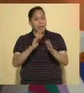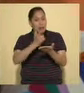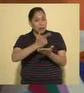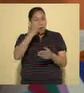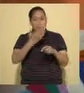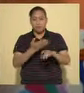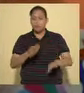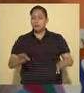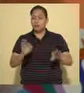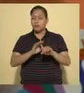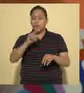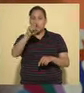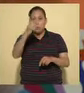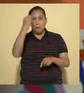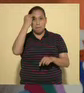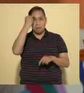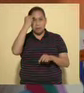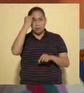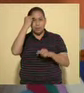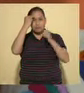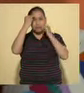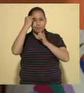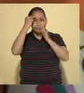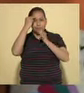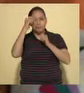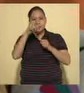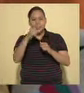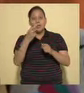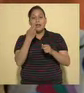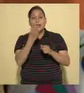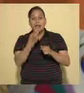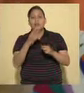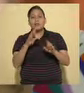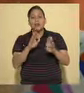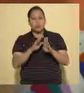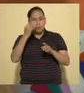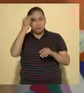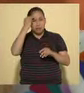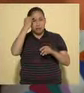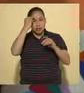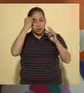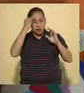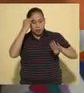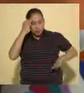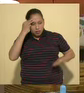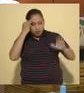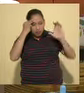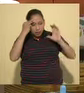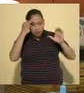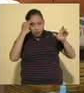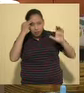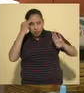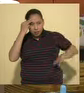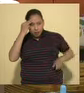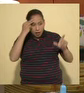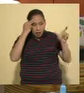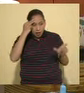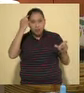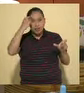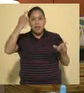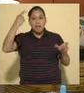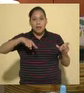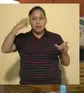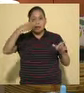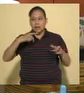importante es que tus estados mentales son los que están haciendo o definiendo, eligiendo por ti de manera inconsciente